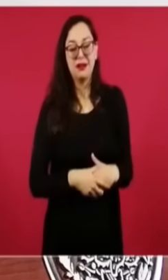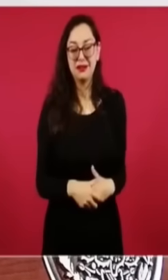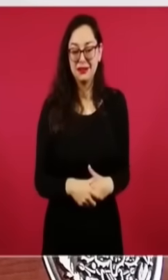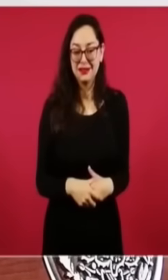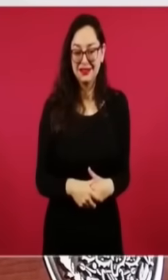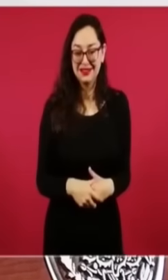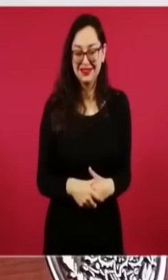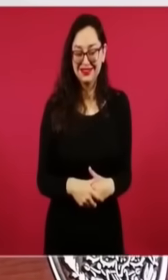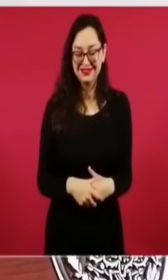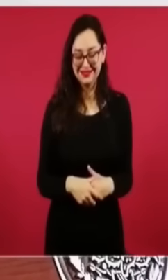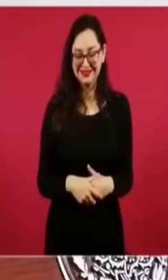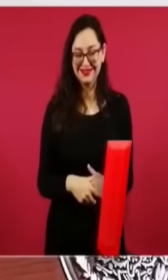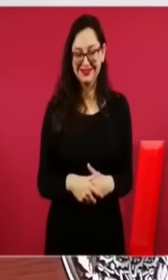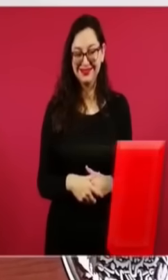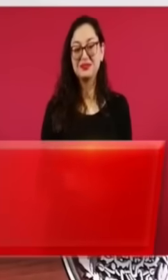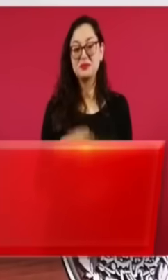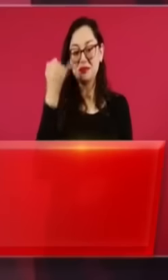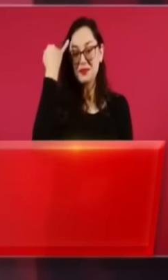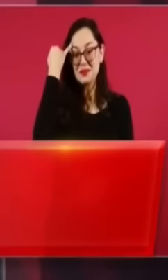esa